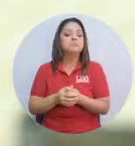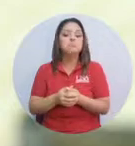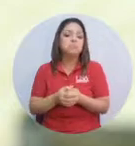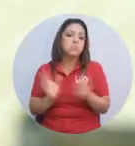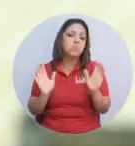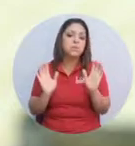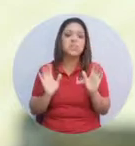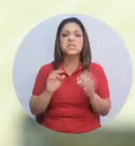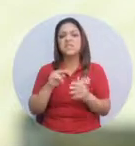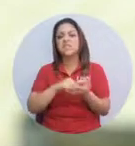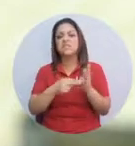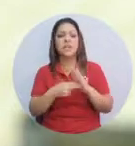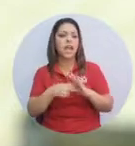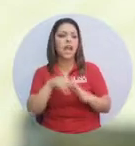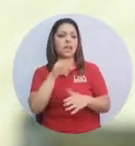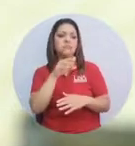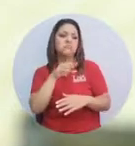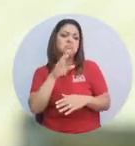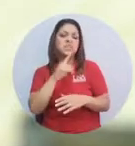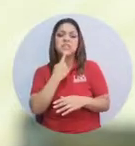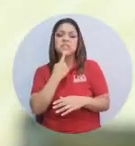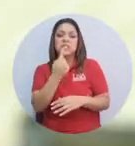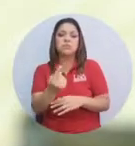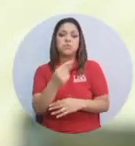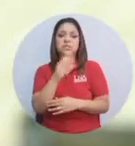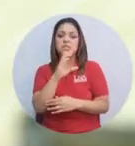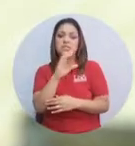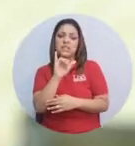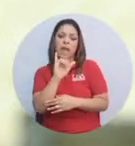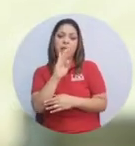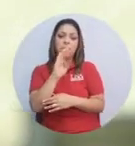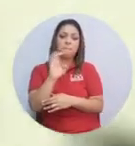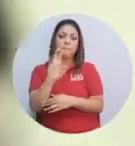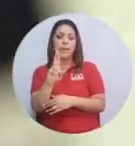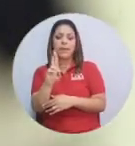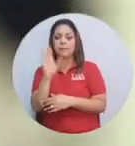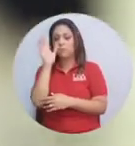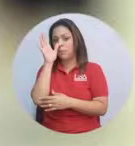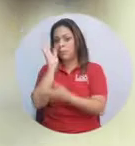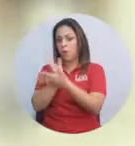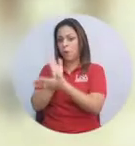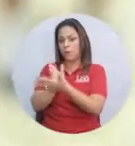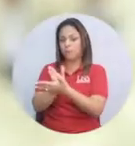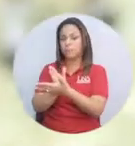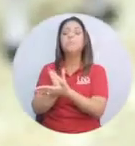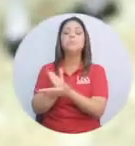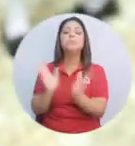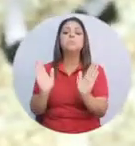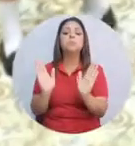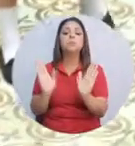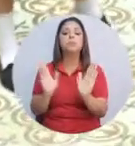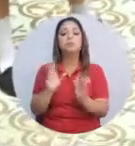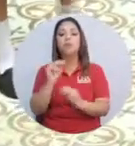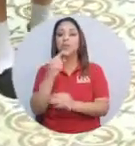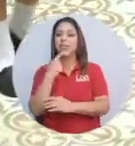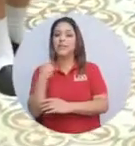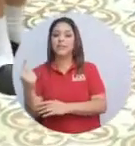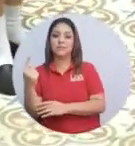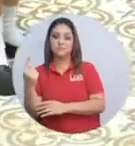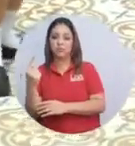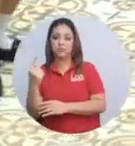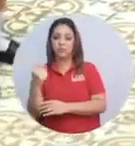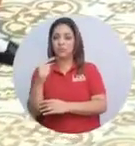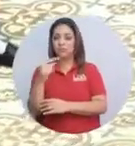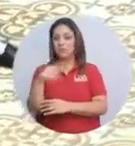decimos indiscriminadamente. Ay, eso es cyberbullying o es ciberbullying. Suena más bonito para la gente decir cyberbullying, pero no queremos decir